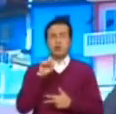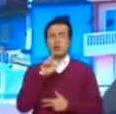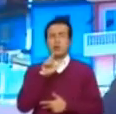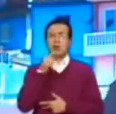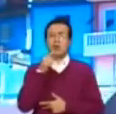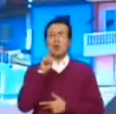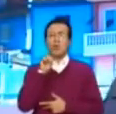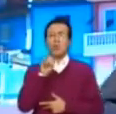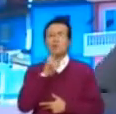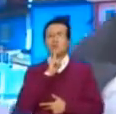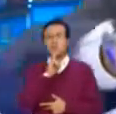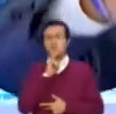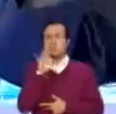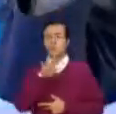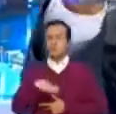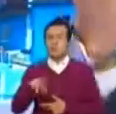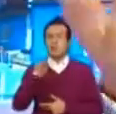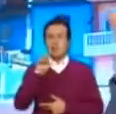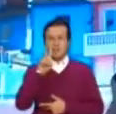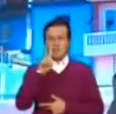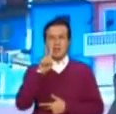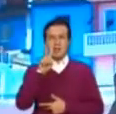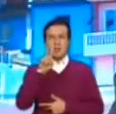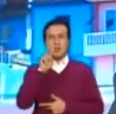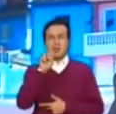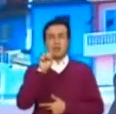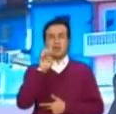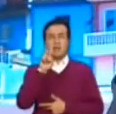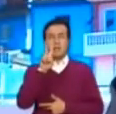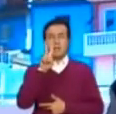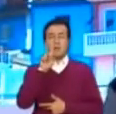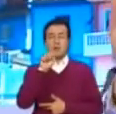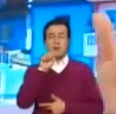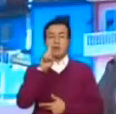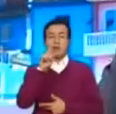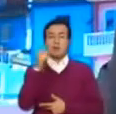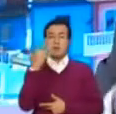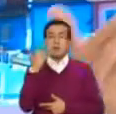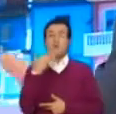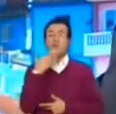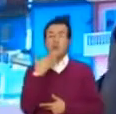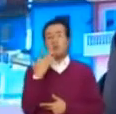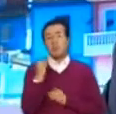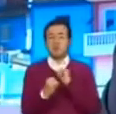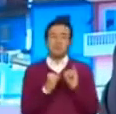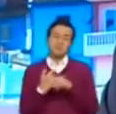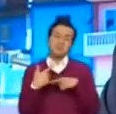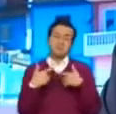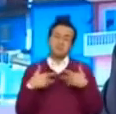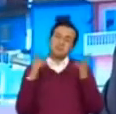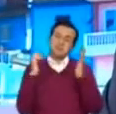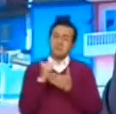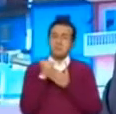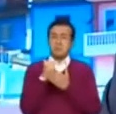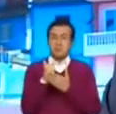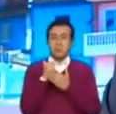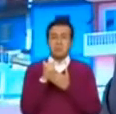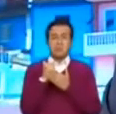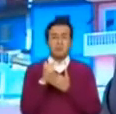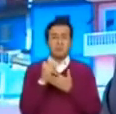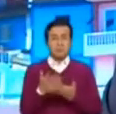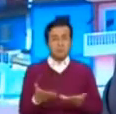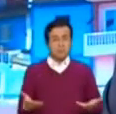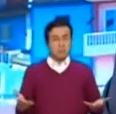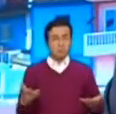los Estados Unidos, en Nevada. Es decir, estamos hablando de un sistema internacional que facilita todo este tipo de comportamientos